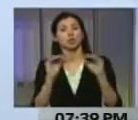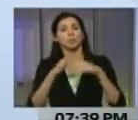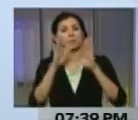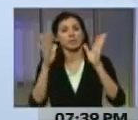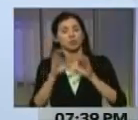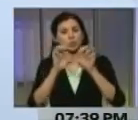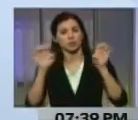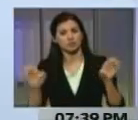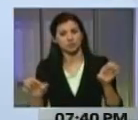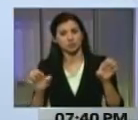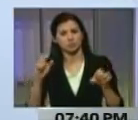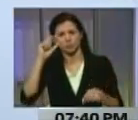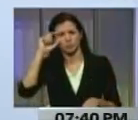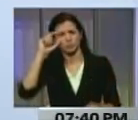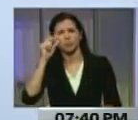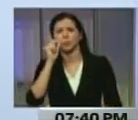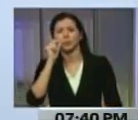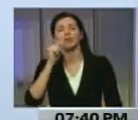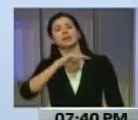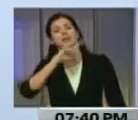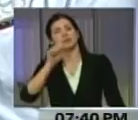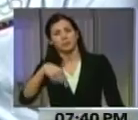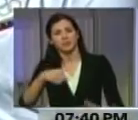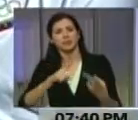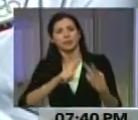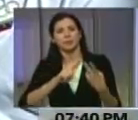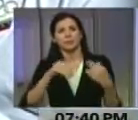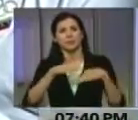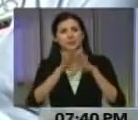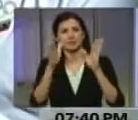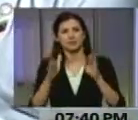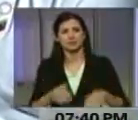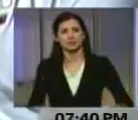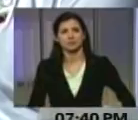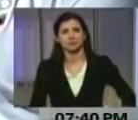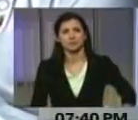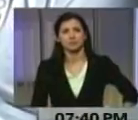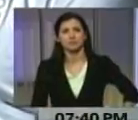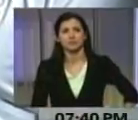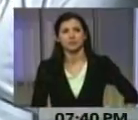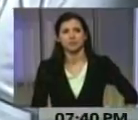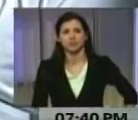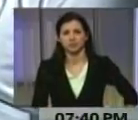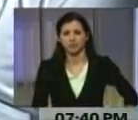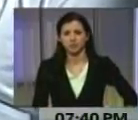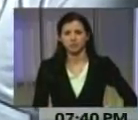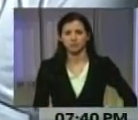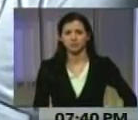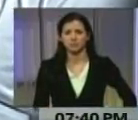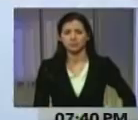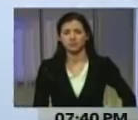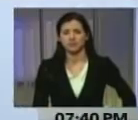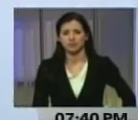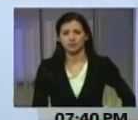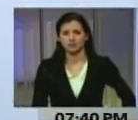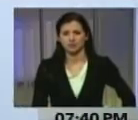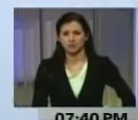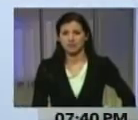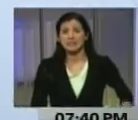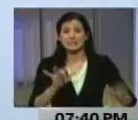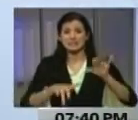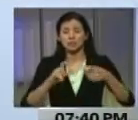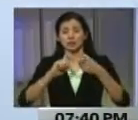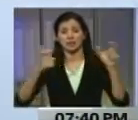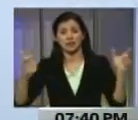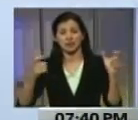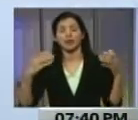Educación, Rodolfo Pérez, el ministro de Juventud y Deporte, camarada Mervin Maldonado, el secretario general